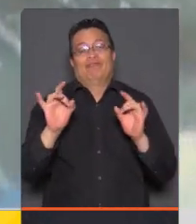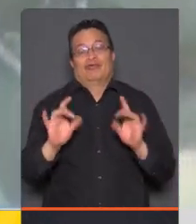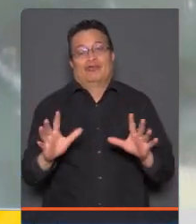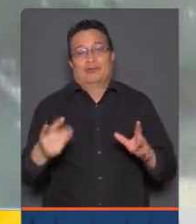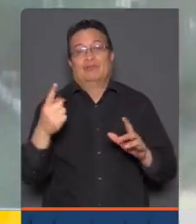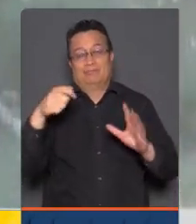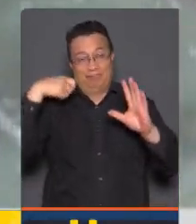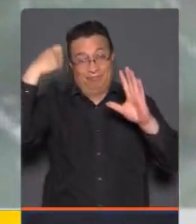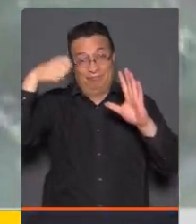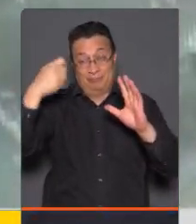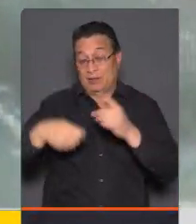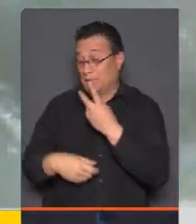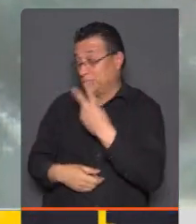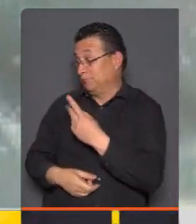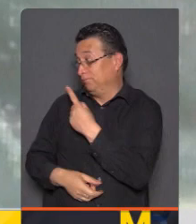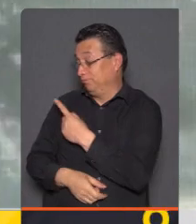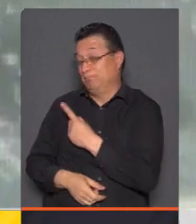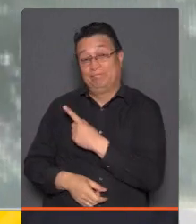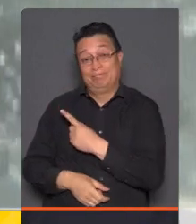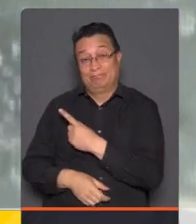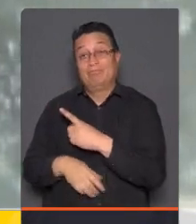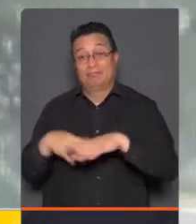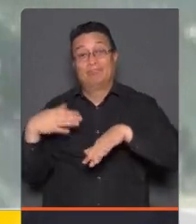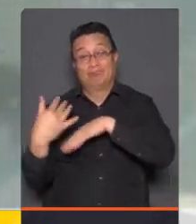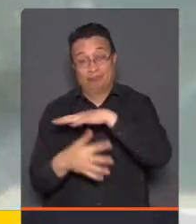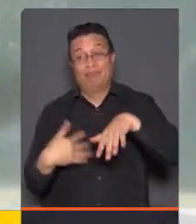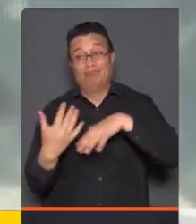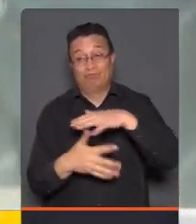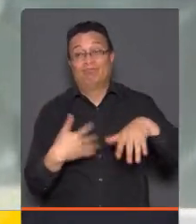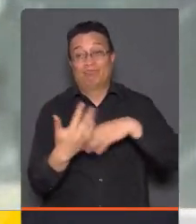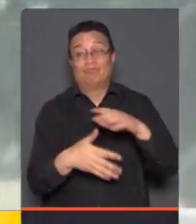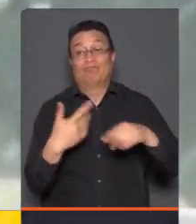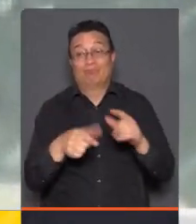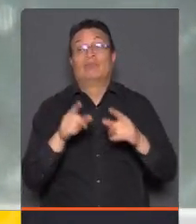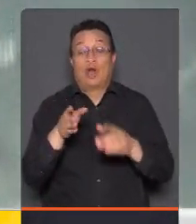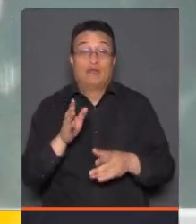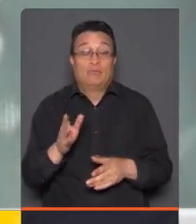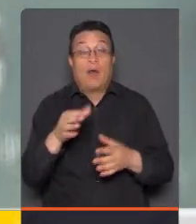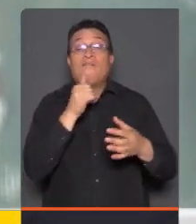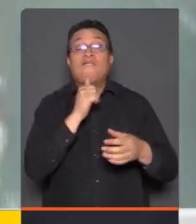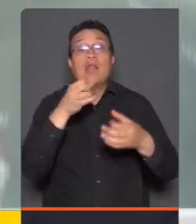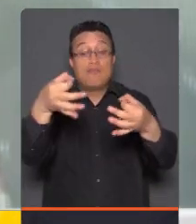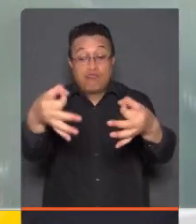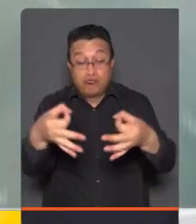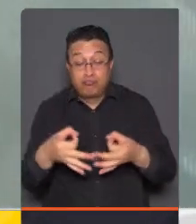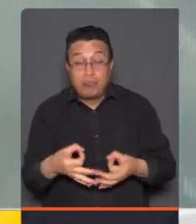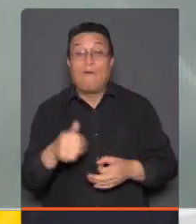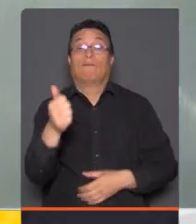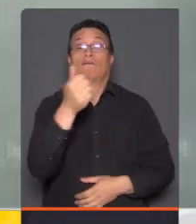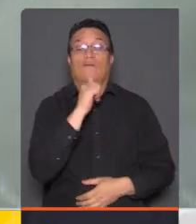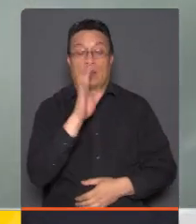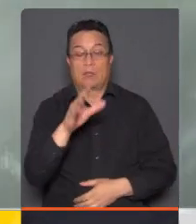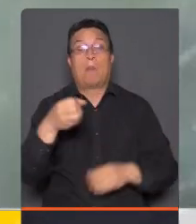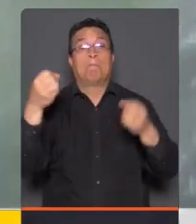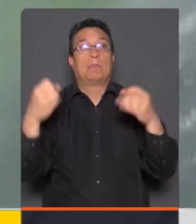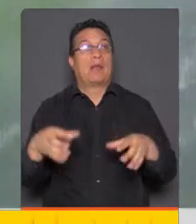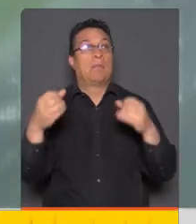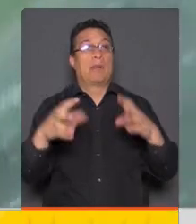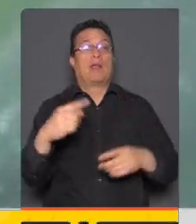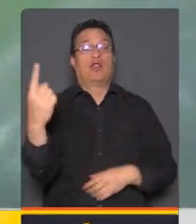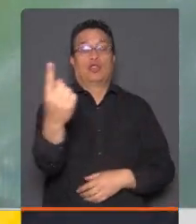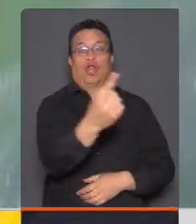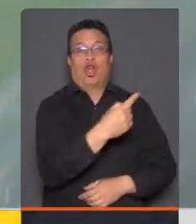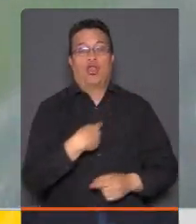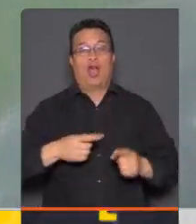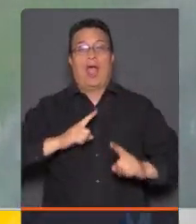las imágenes, también estos hechos de violencia que dejan un saldo todavía no cuantificado de pérdidas para quienes administran